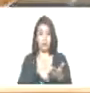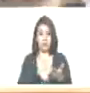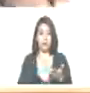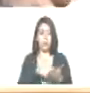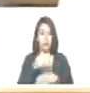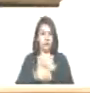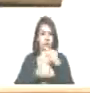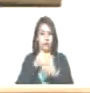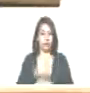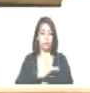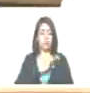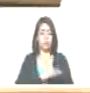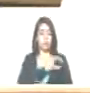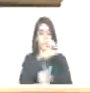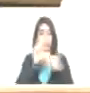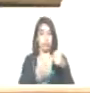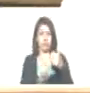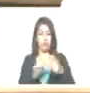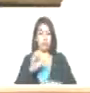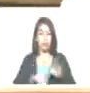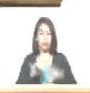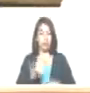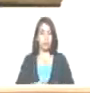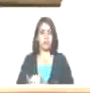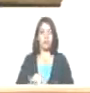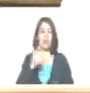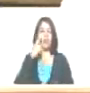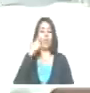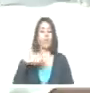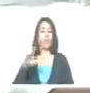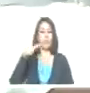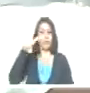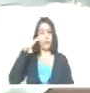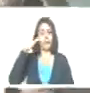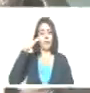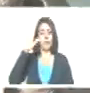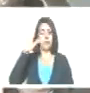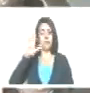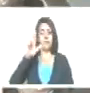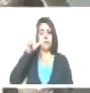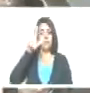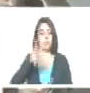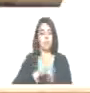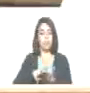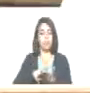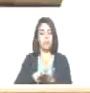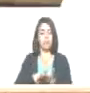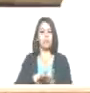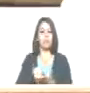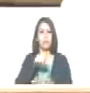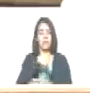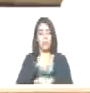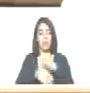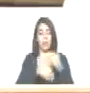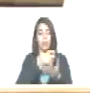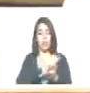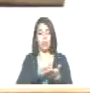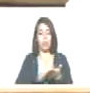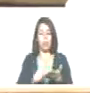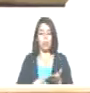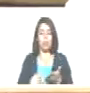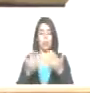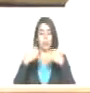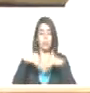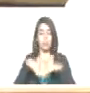ciudadana subsecretaria, sírvanse a manifestar con la señal de costumbre. Queda aprobada la correspondiente acta. Ciudadana